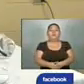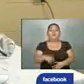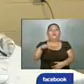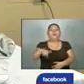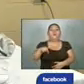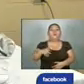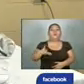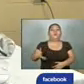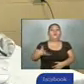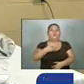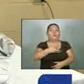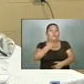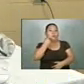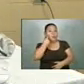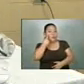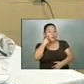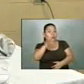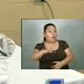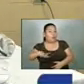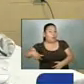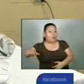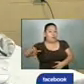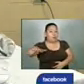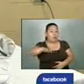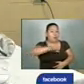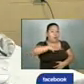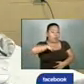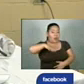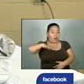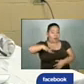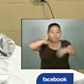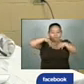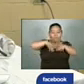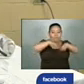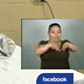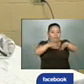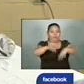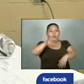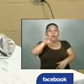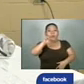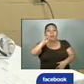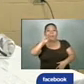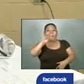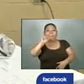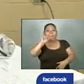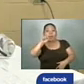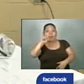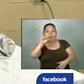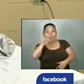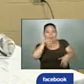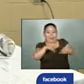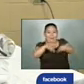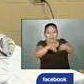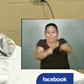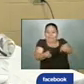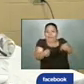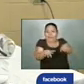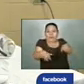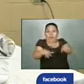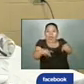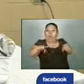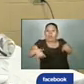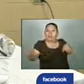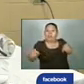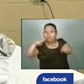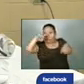encontramos ubicados en las tierras fluctuantes del embalse, entonces nosotros ahí